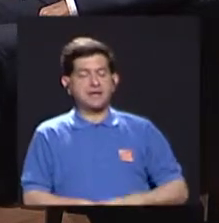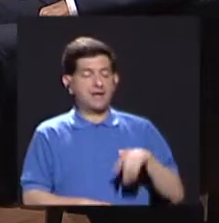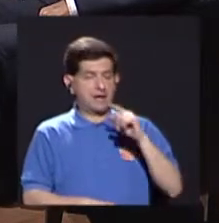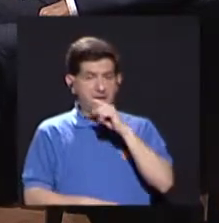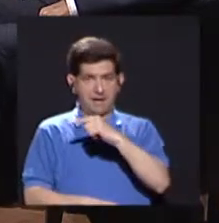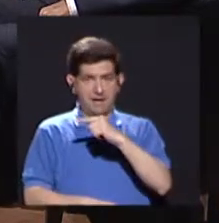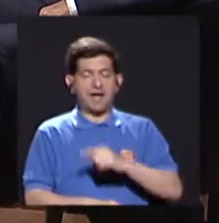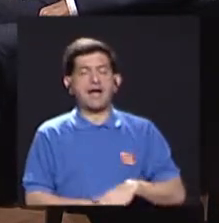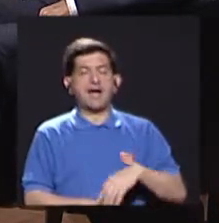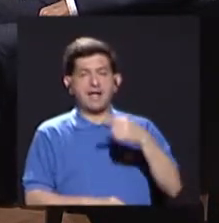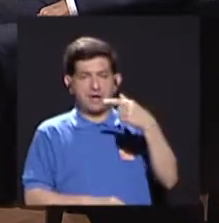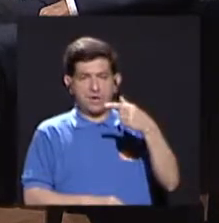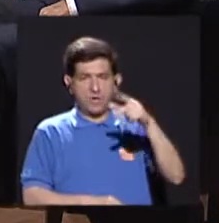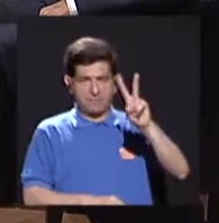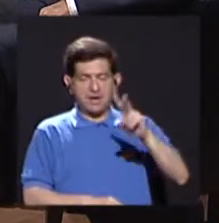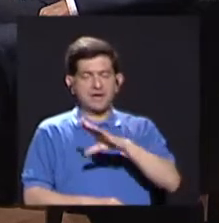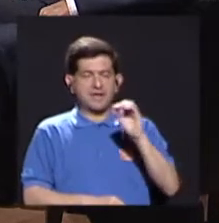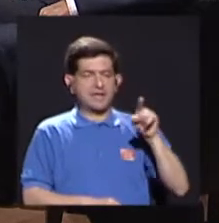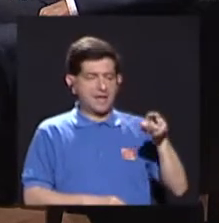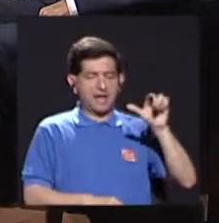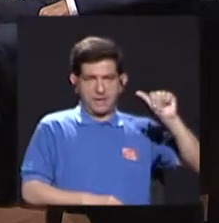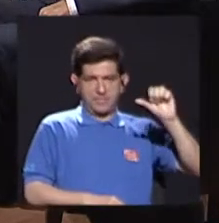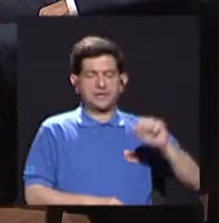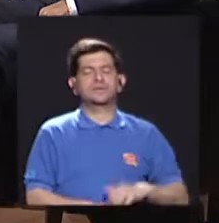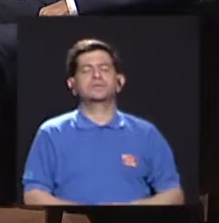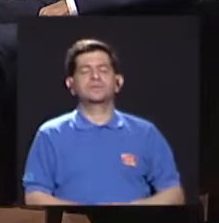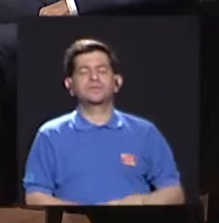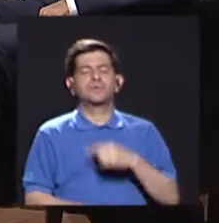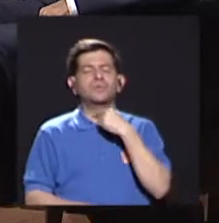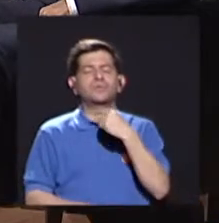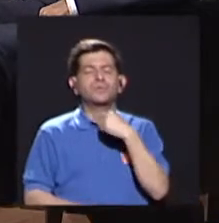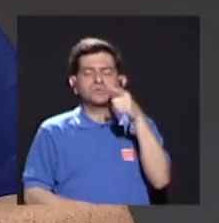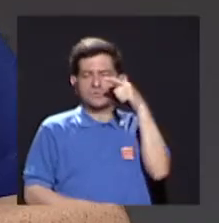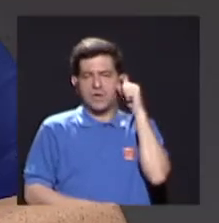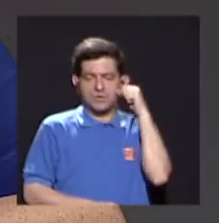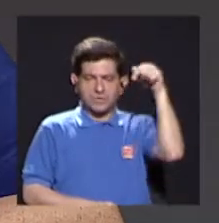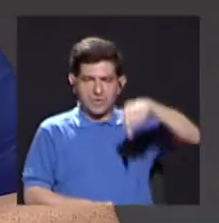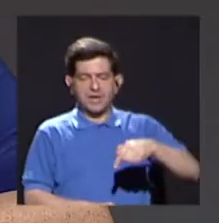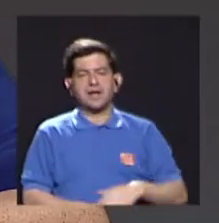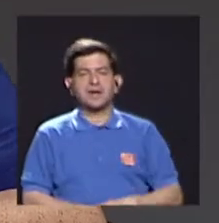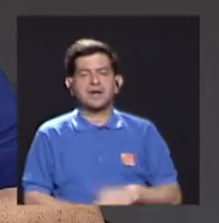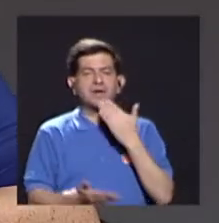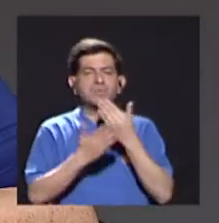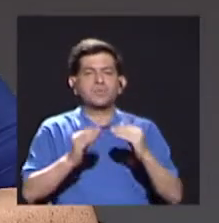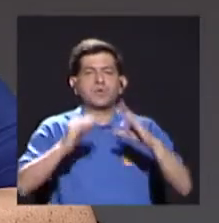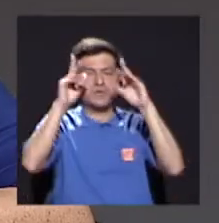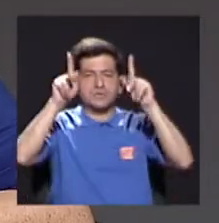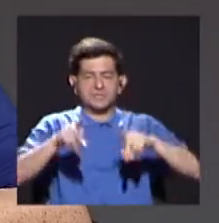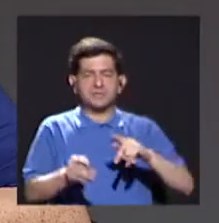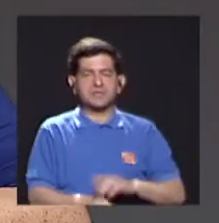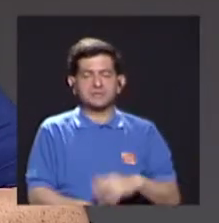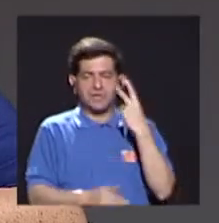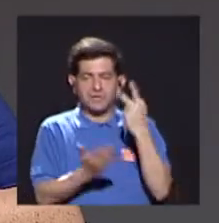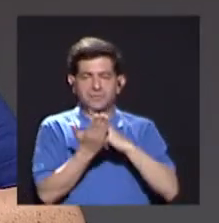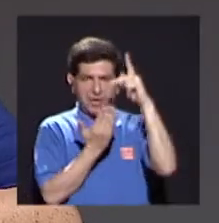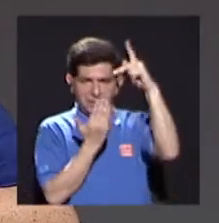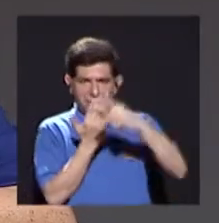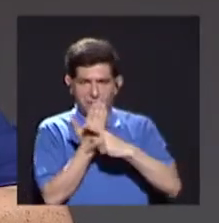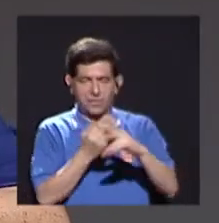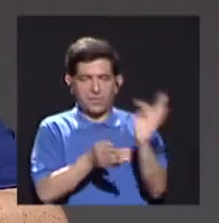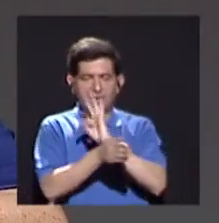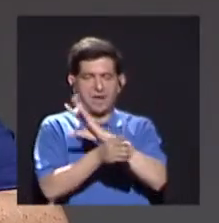días jermaine busca tenerlo aquí muy buenos días a los televidentes y los oyentes de